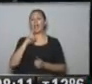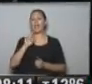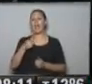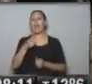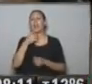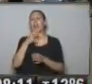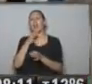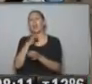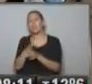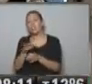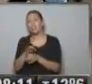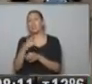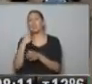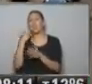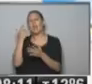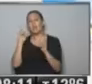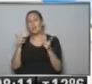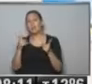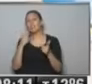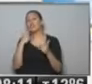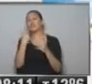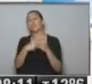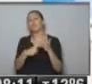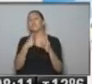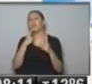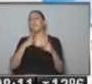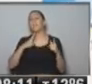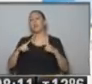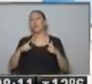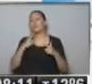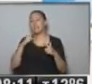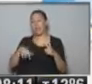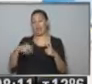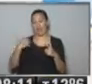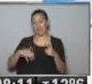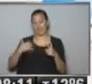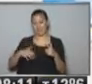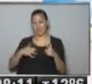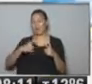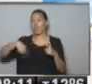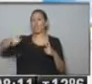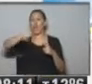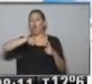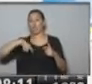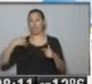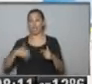educativo y entretenido que promueve contenidos producidos en la Argentina para todos los